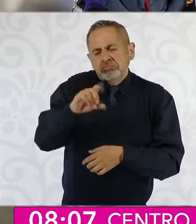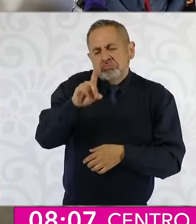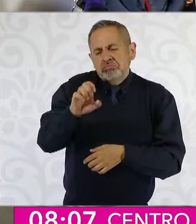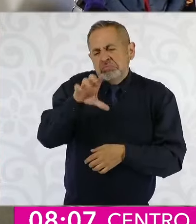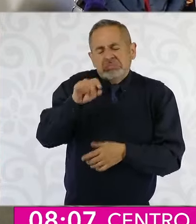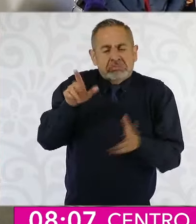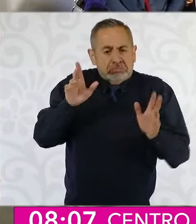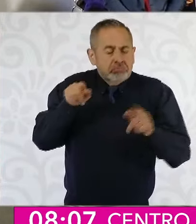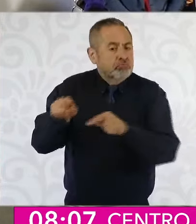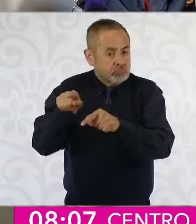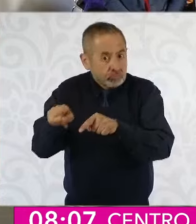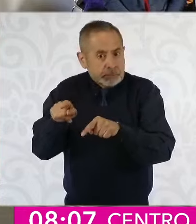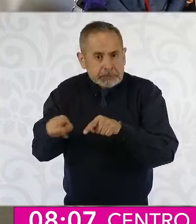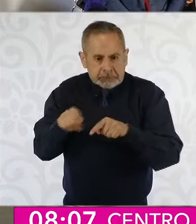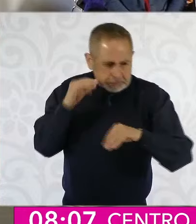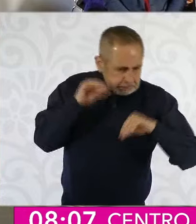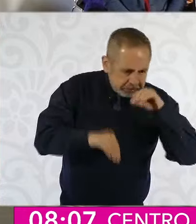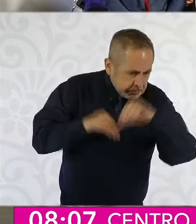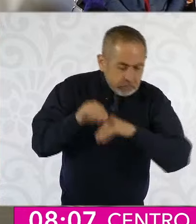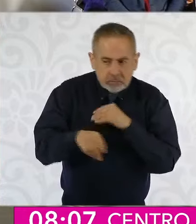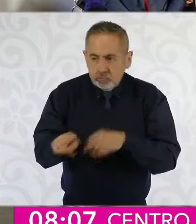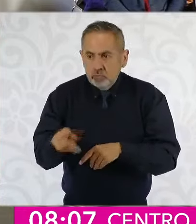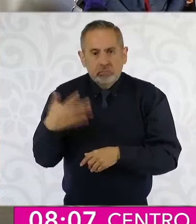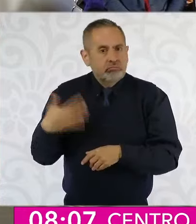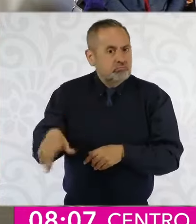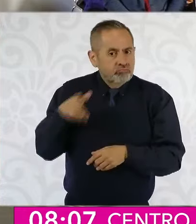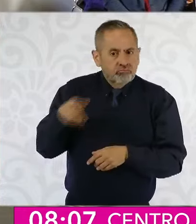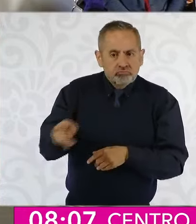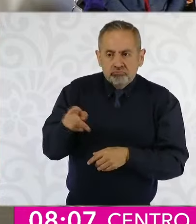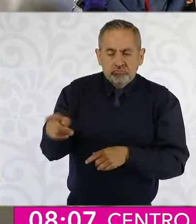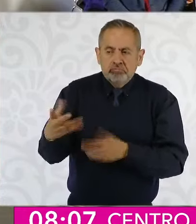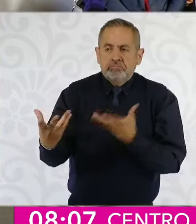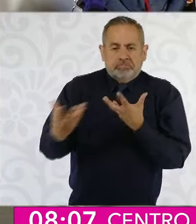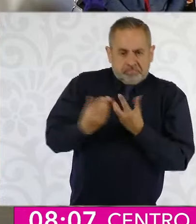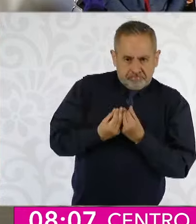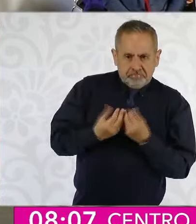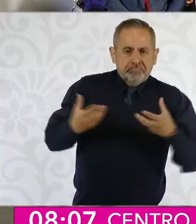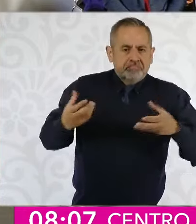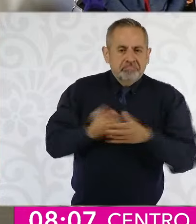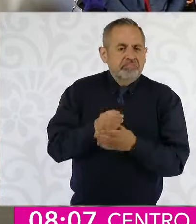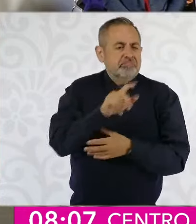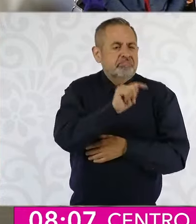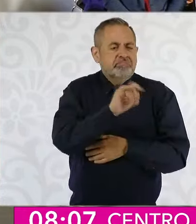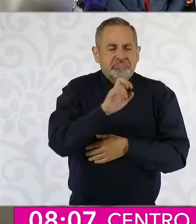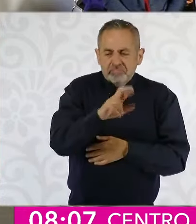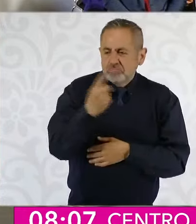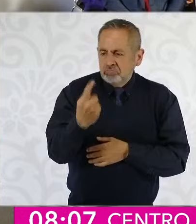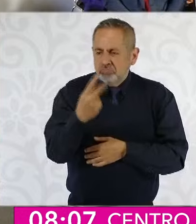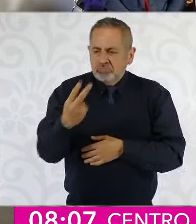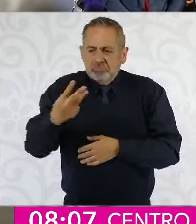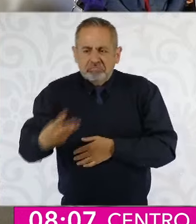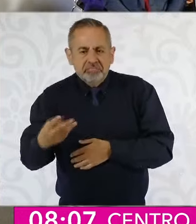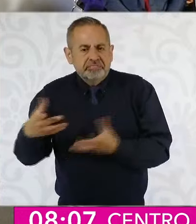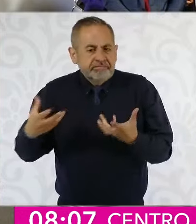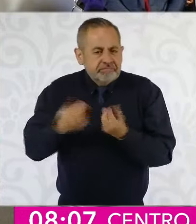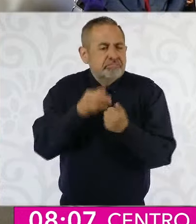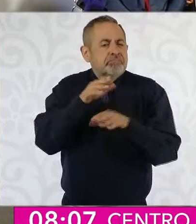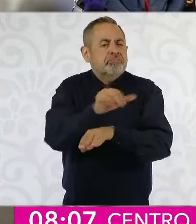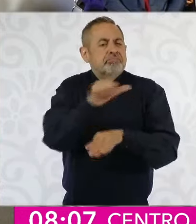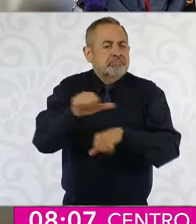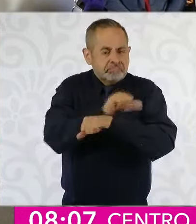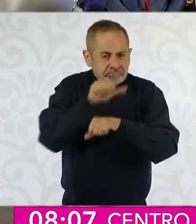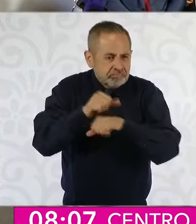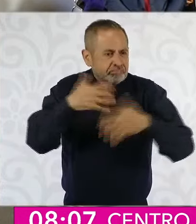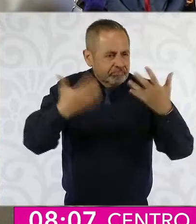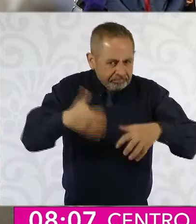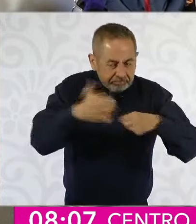Ella nos importa muchísimo para el desarrollo de proveeduría Tier 1, Tier 2 y Tier 3 en el sector automotriz, pero